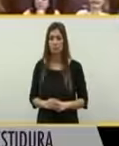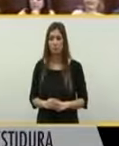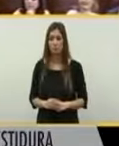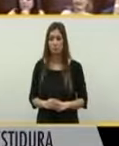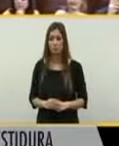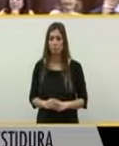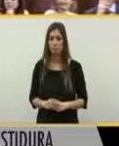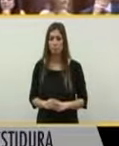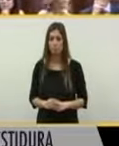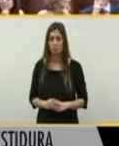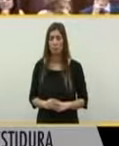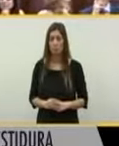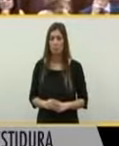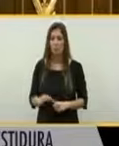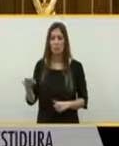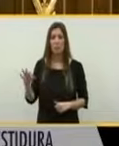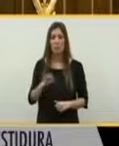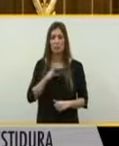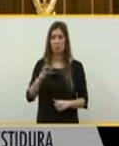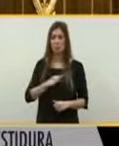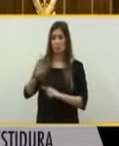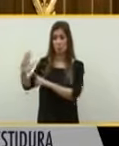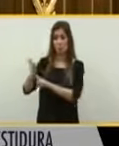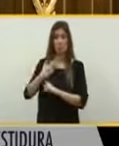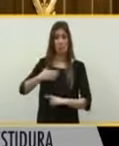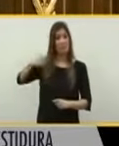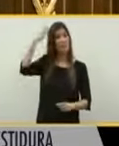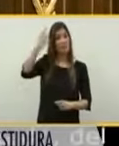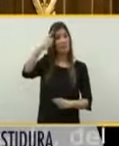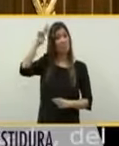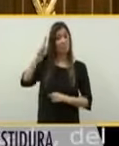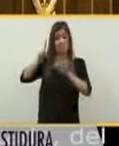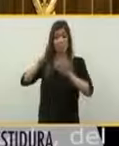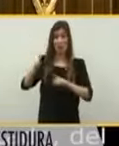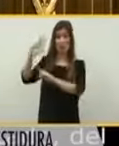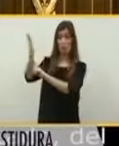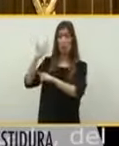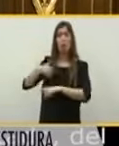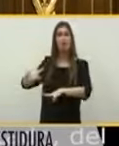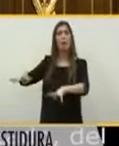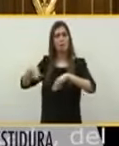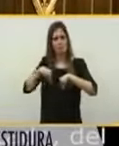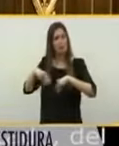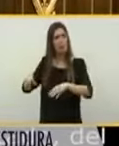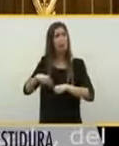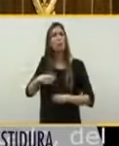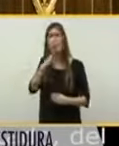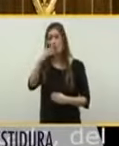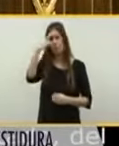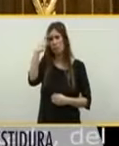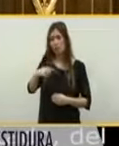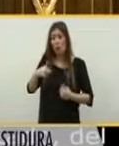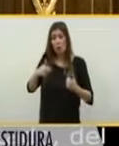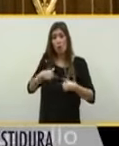acepté el encargo del jefe del Estado, del rey Felipe VI, consciente de que con ello contribuía a solventar el problema de